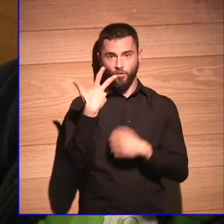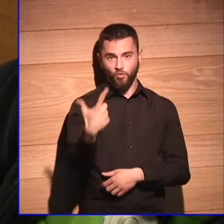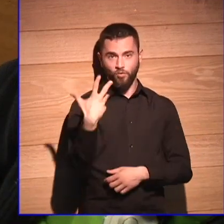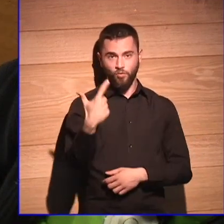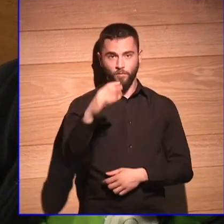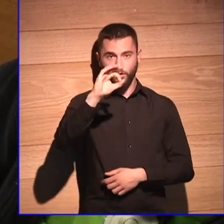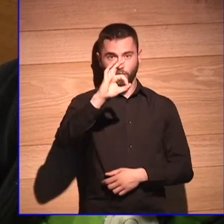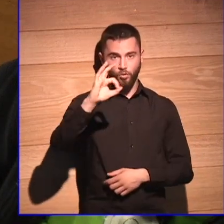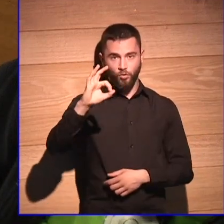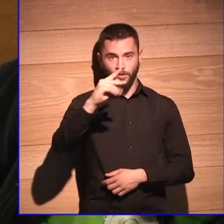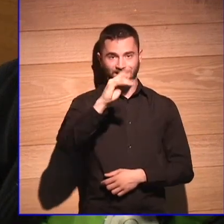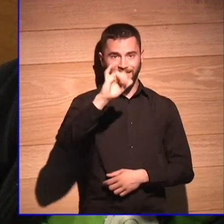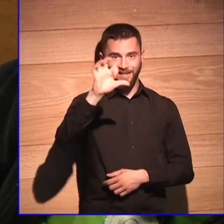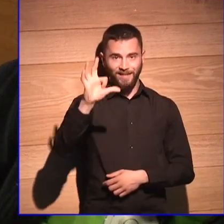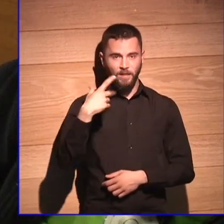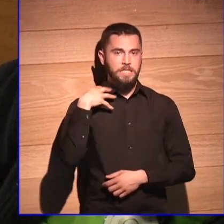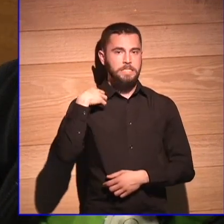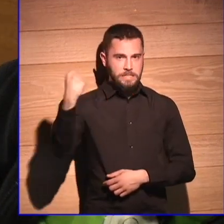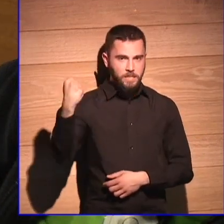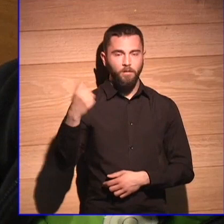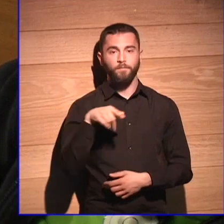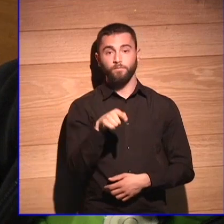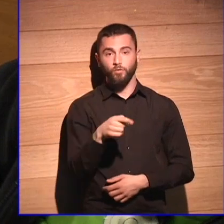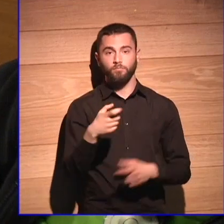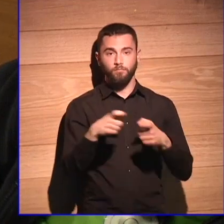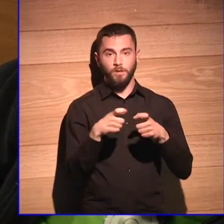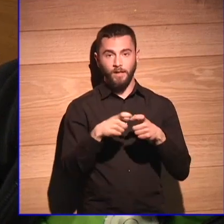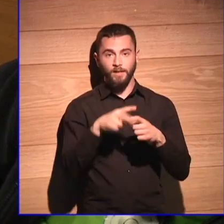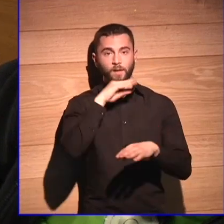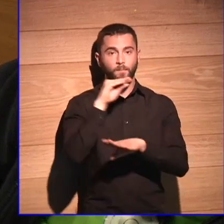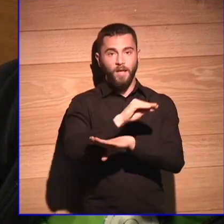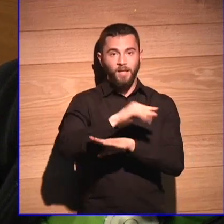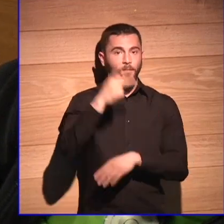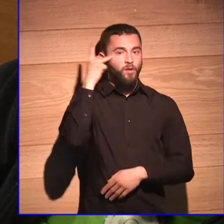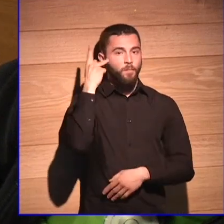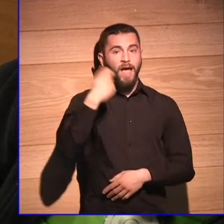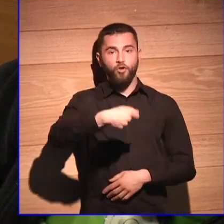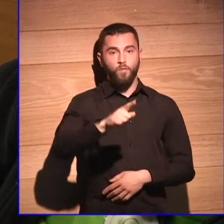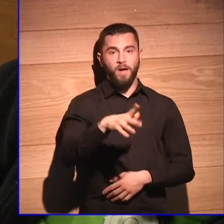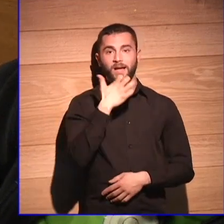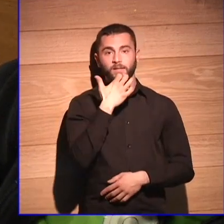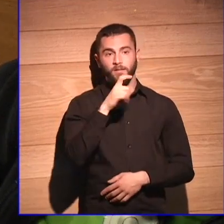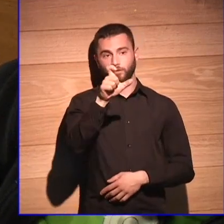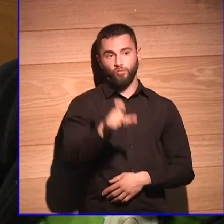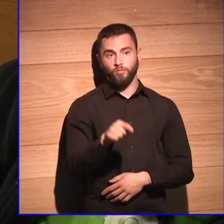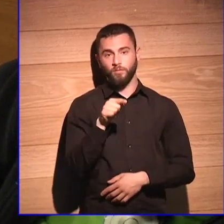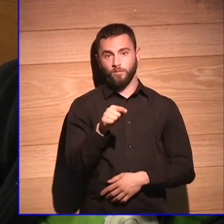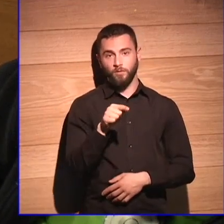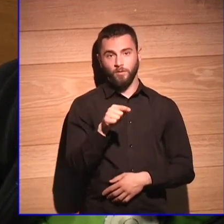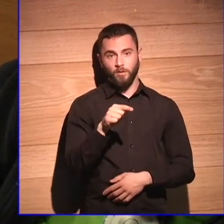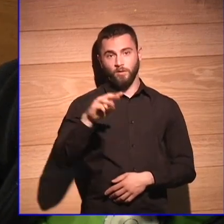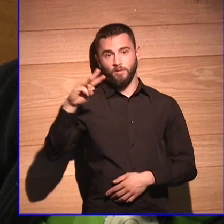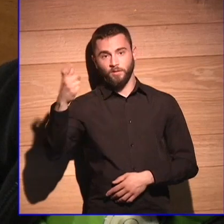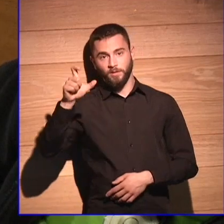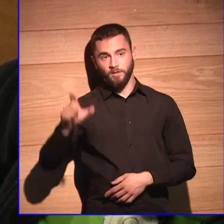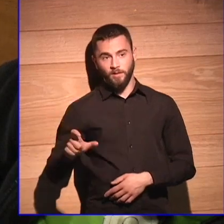cookies y nos enganchan. Dígase, usted no paga una tarjeta de mantenimiento en Bankia si usted será tercero y lo